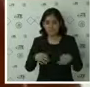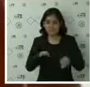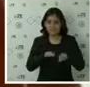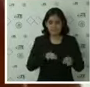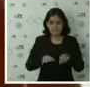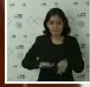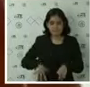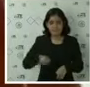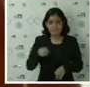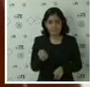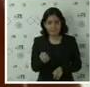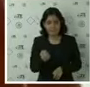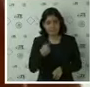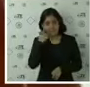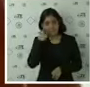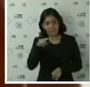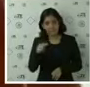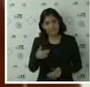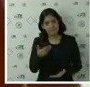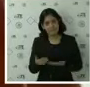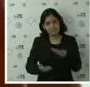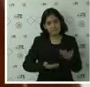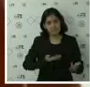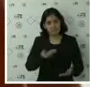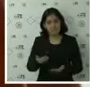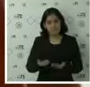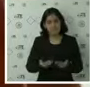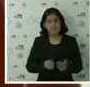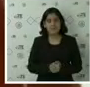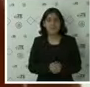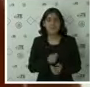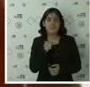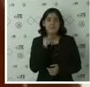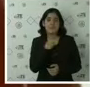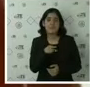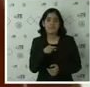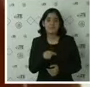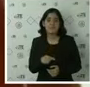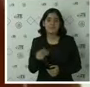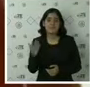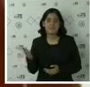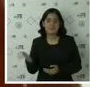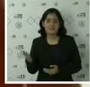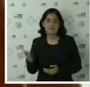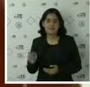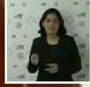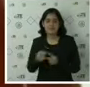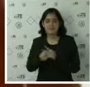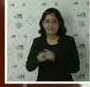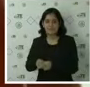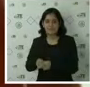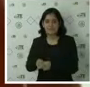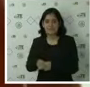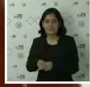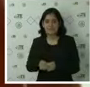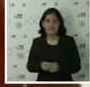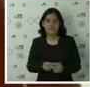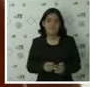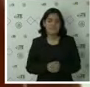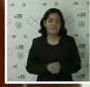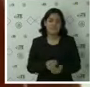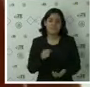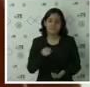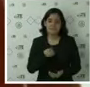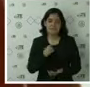equipo, y desde luego también a quien nos hizo el uso de la voz en la ceremonia de inicio. Muchas gracias. Yo no tendría más que decir,